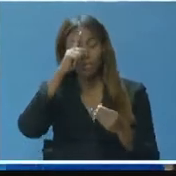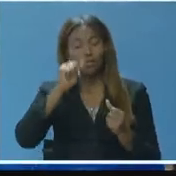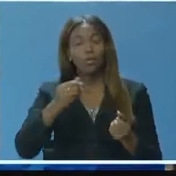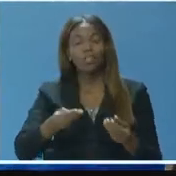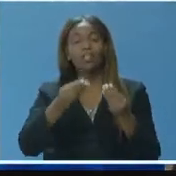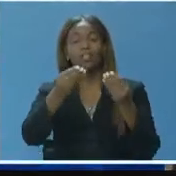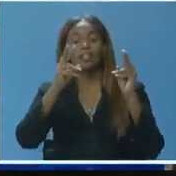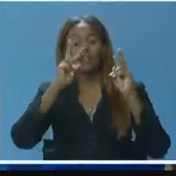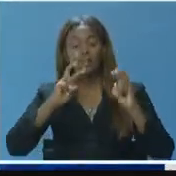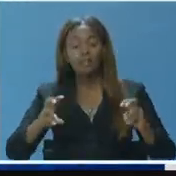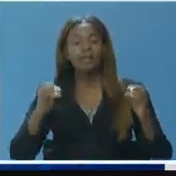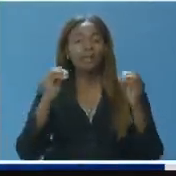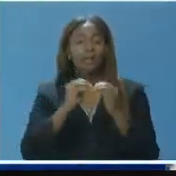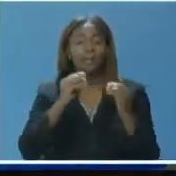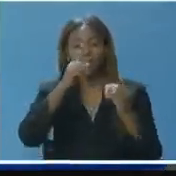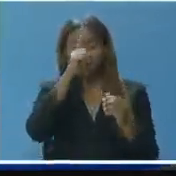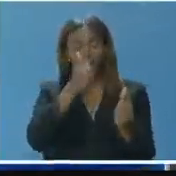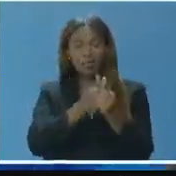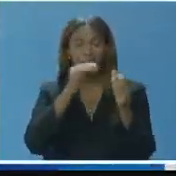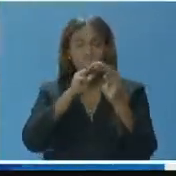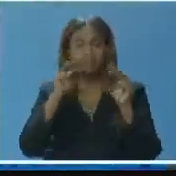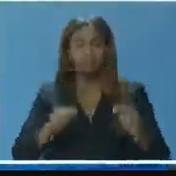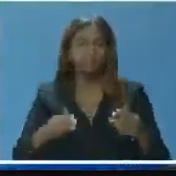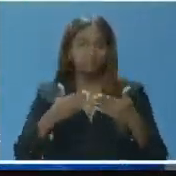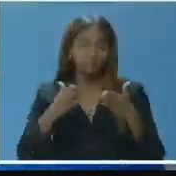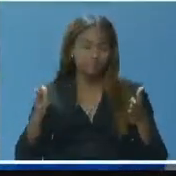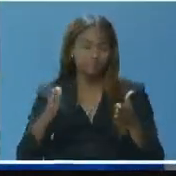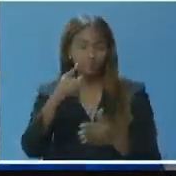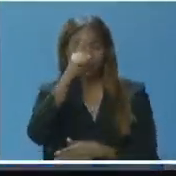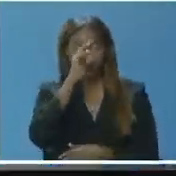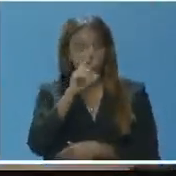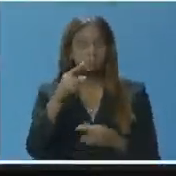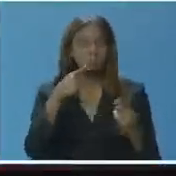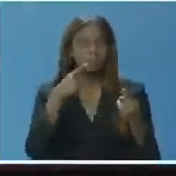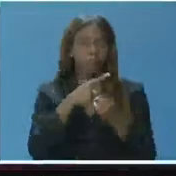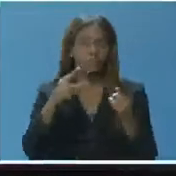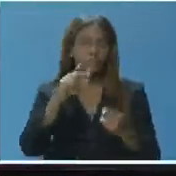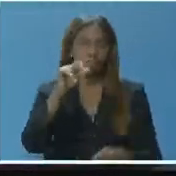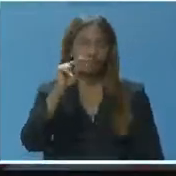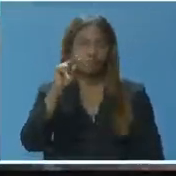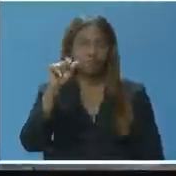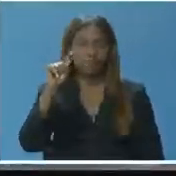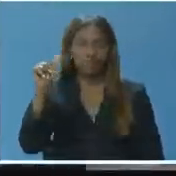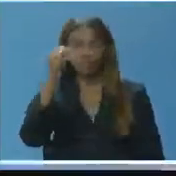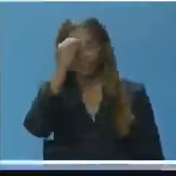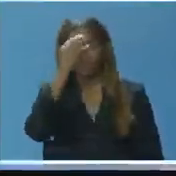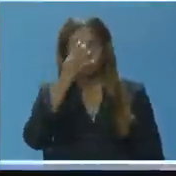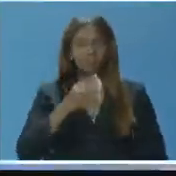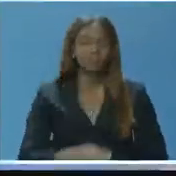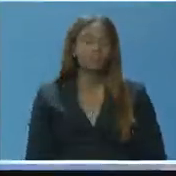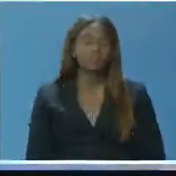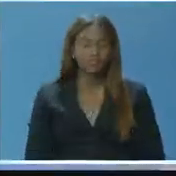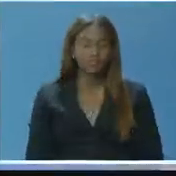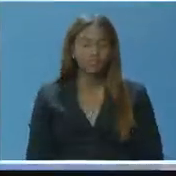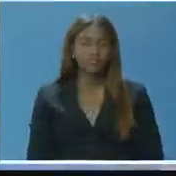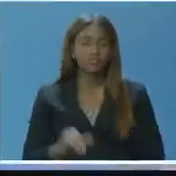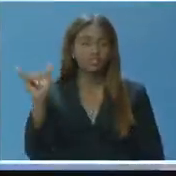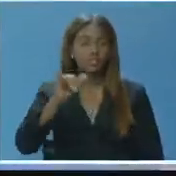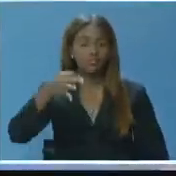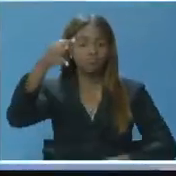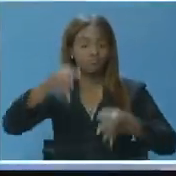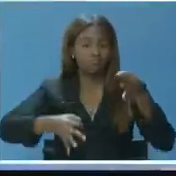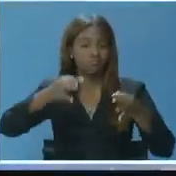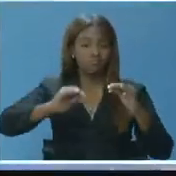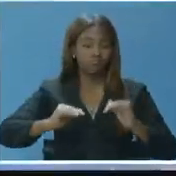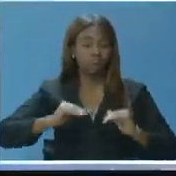las investigaciones del Ministerio Público. Para 4RD Noticias, Ramón Santana Álvarez. En tanto, la Suprema Corte